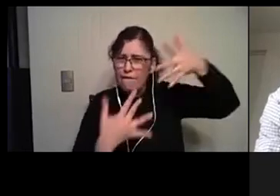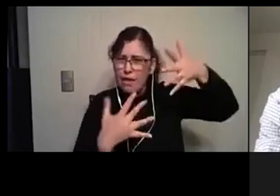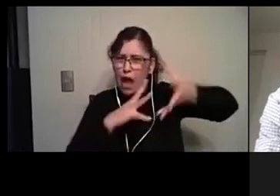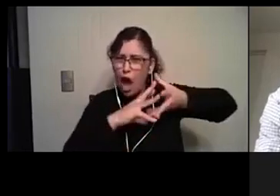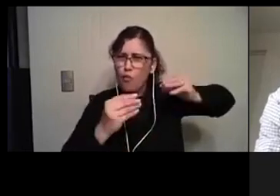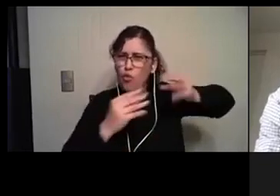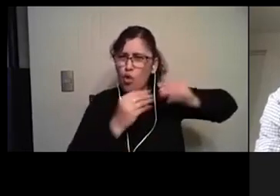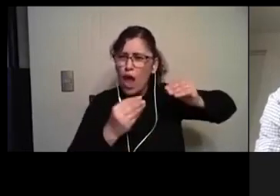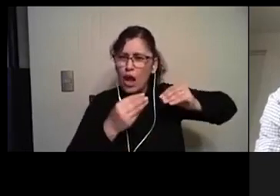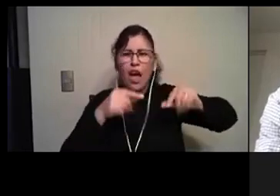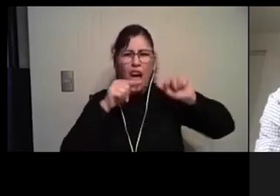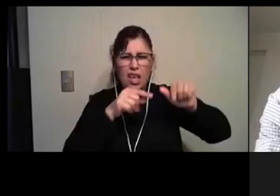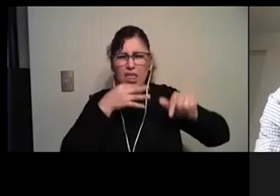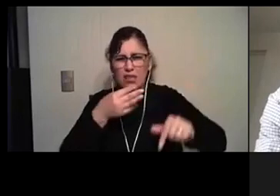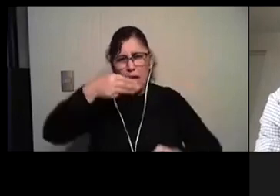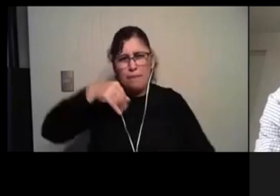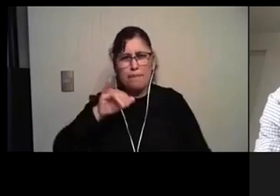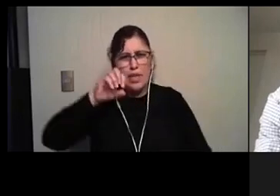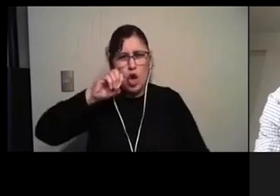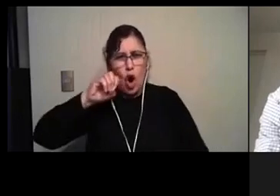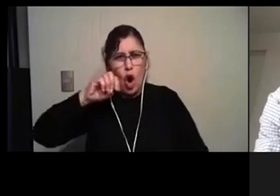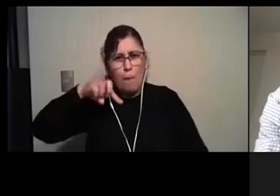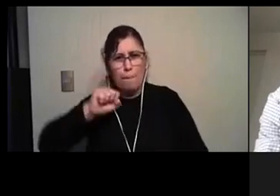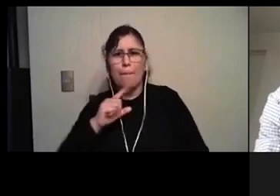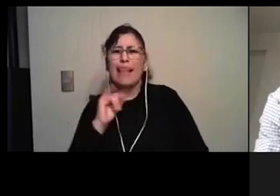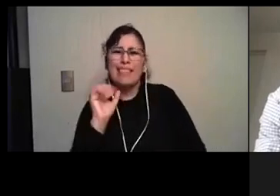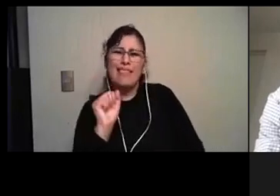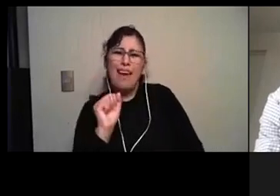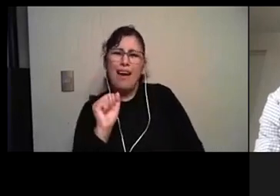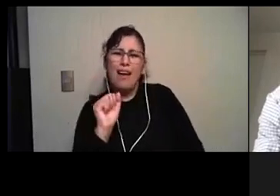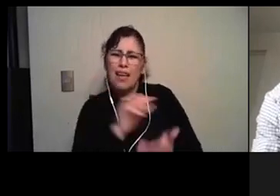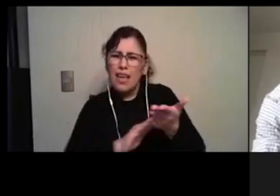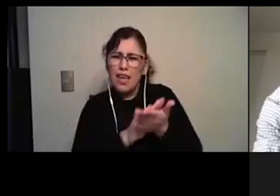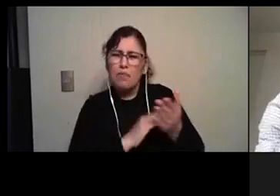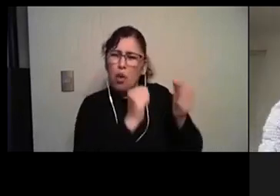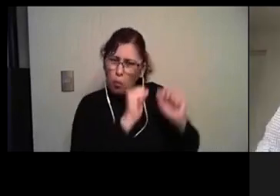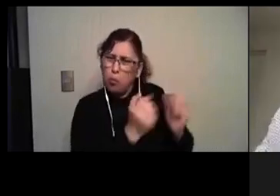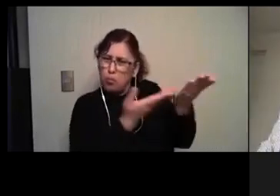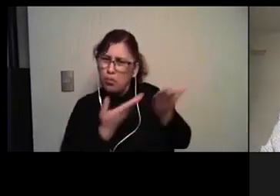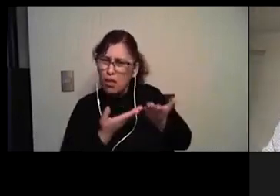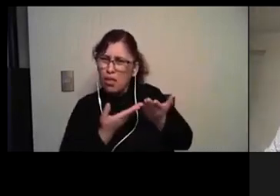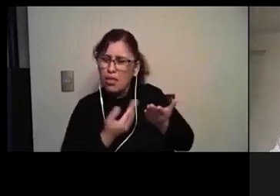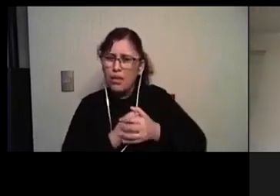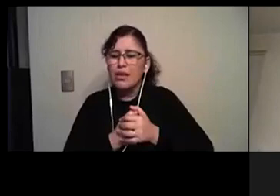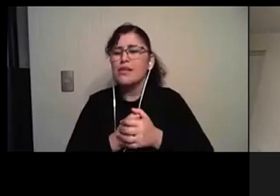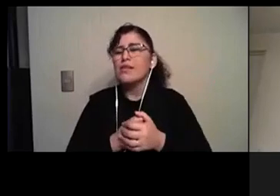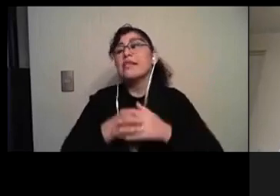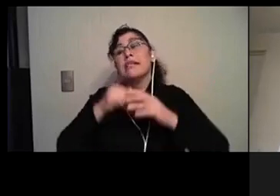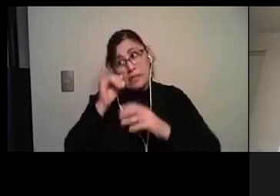hablar de miopatías, pero no sé si hay algún ejemplo de alguna miopatía. Sí, las miopatías,